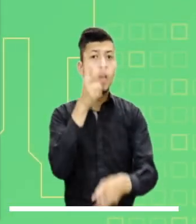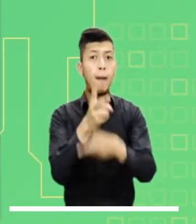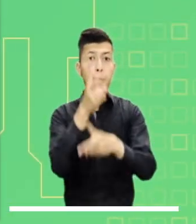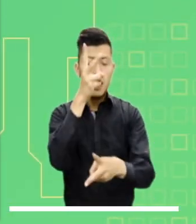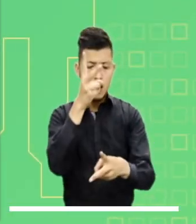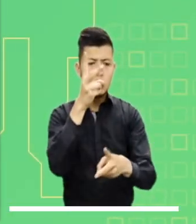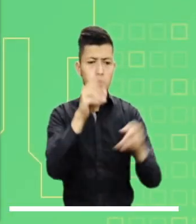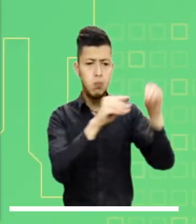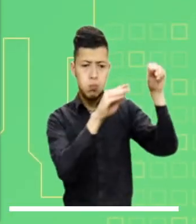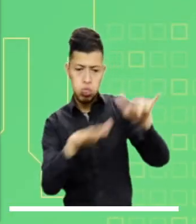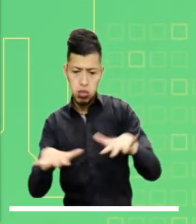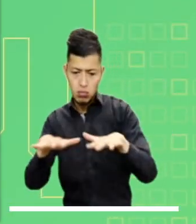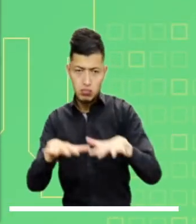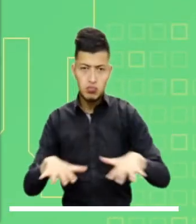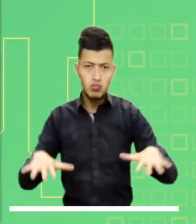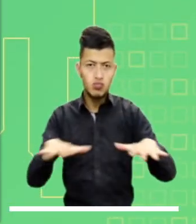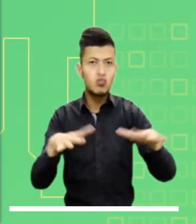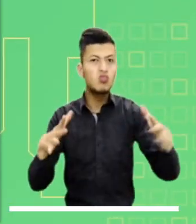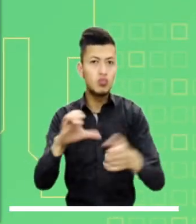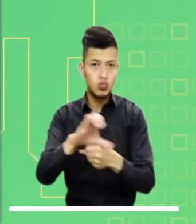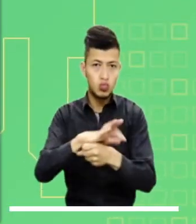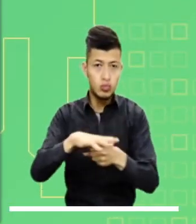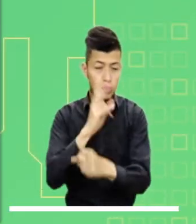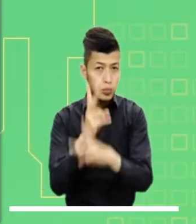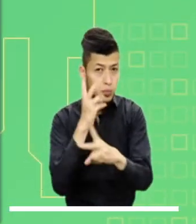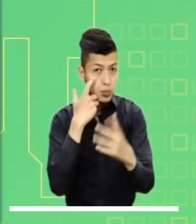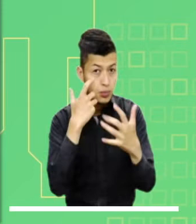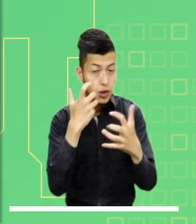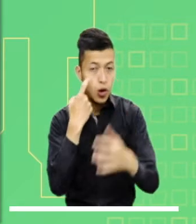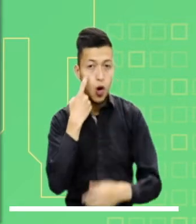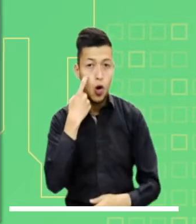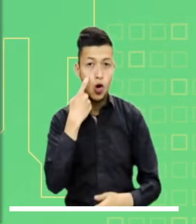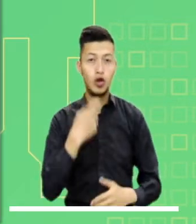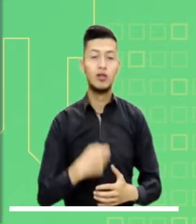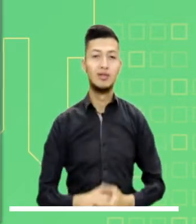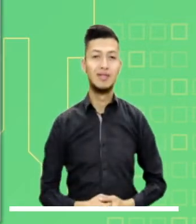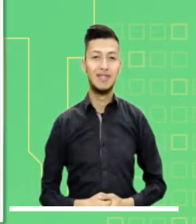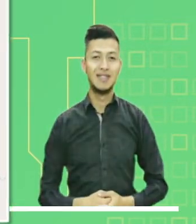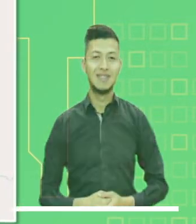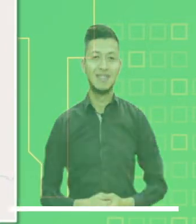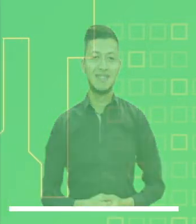Alerta roja por probabilidad de deslizamientos de tierra en Cundinamarca.